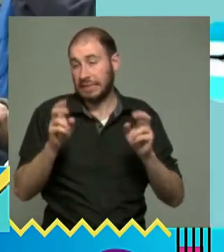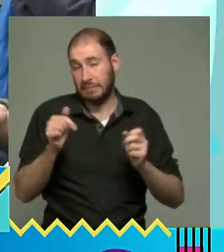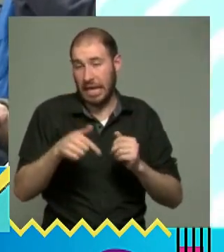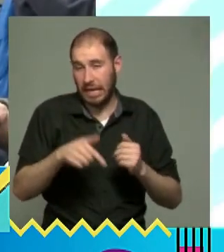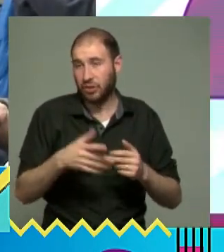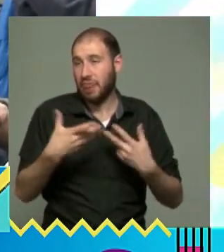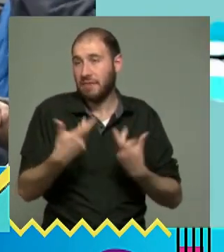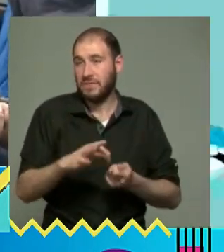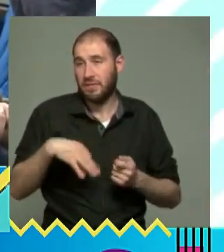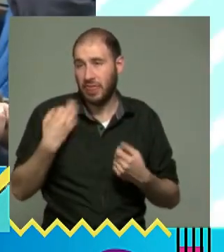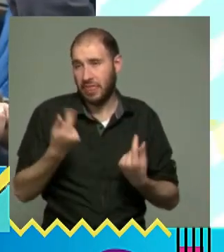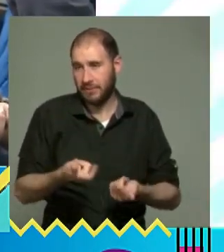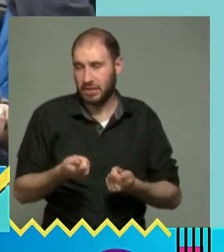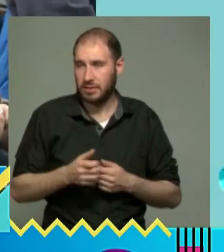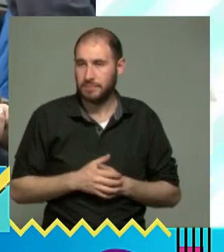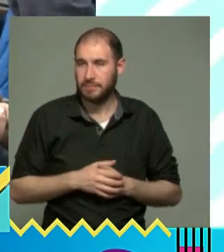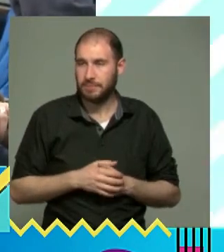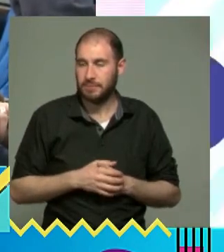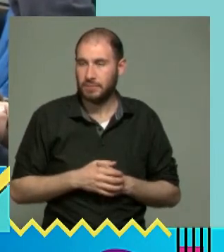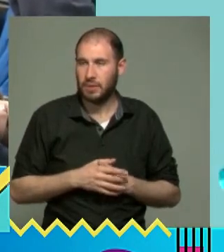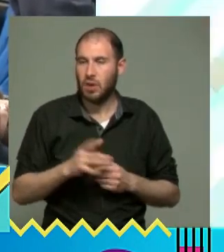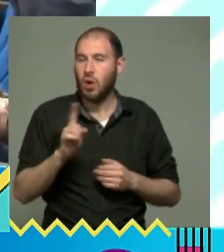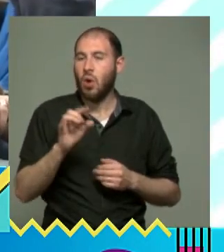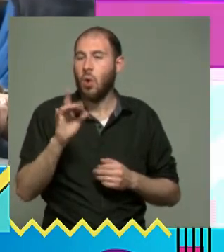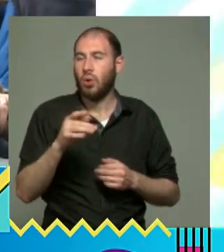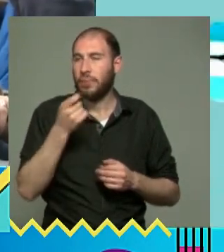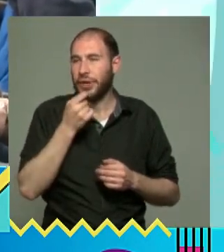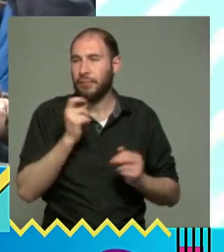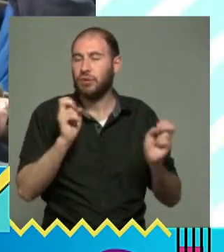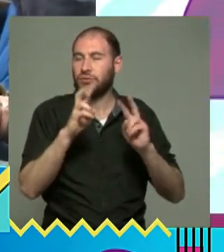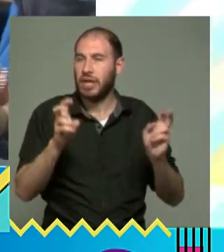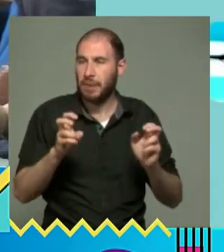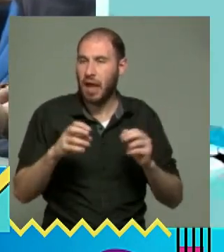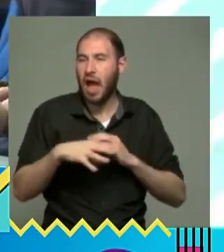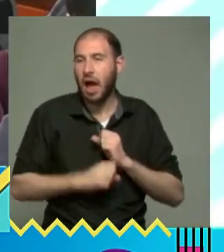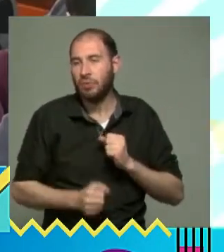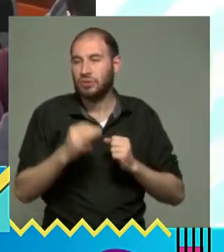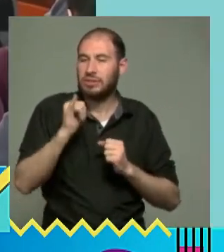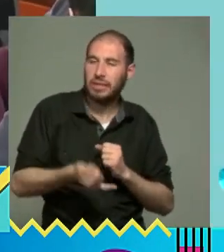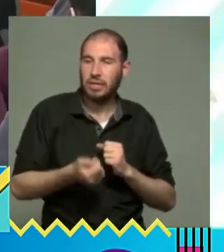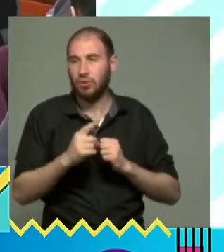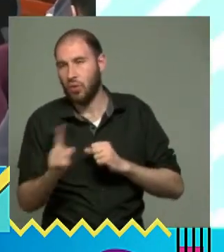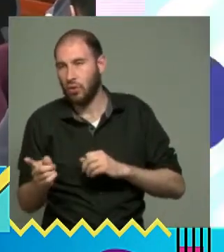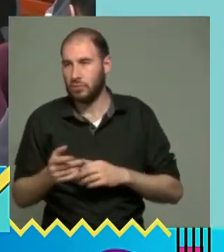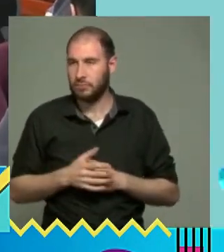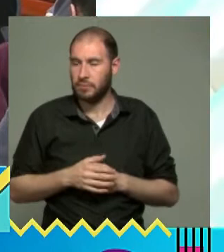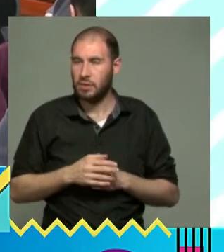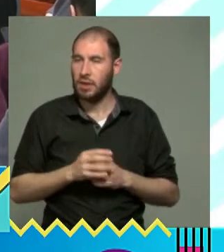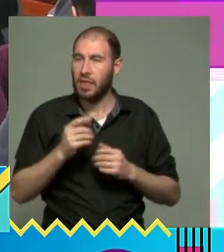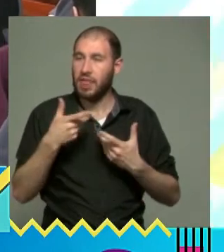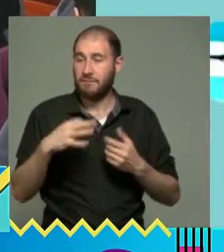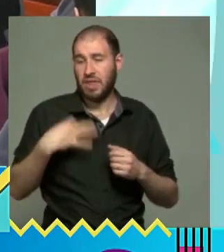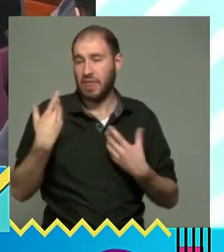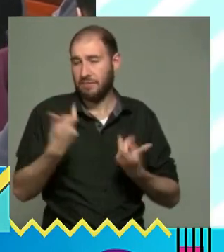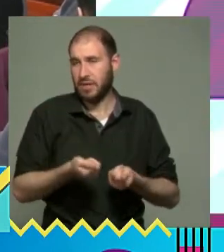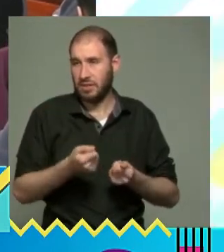esto, con defender la vida. Y no solo llevarlo al tema de aborto sí o aborto no, sino de defender la